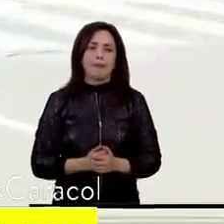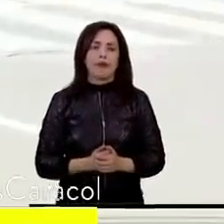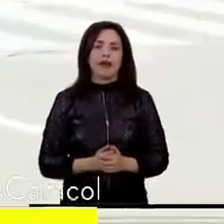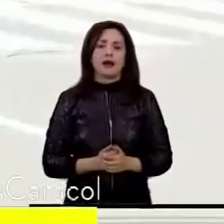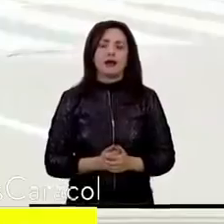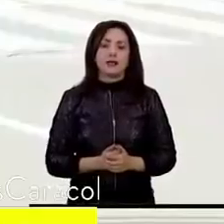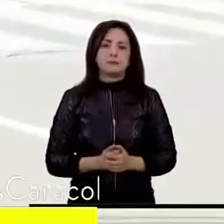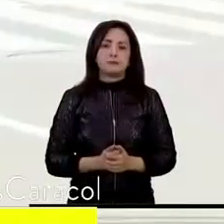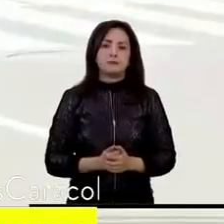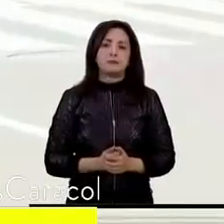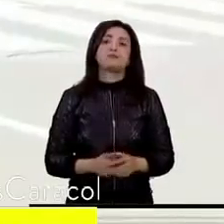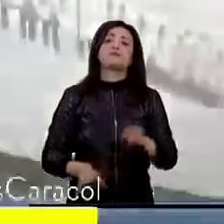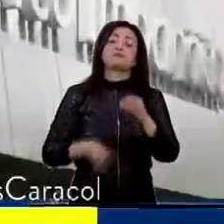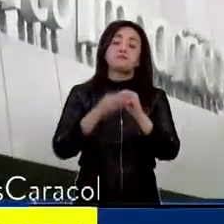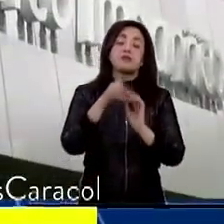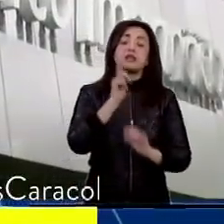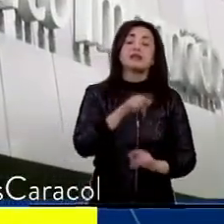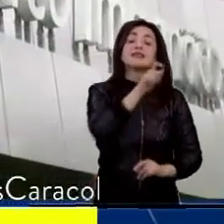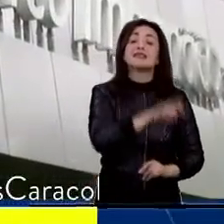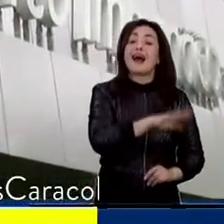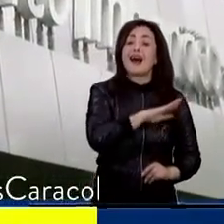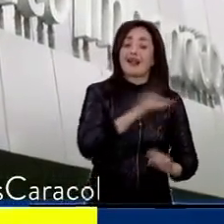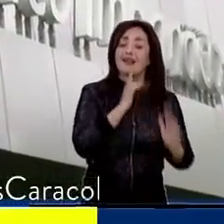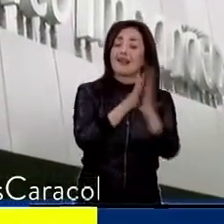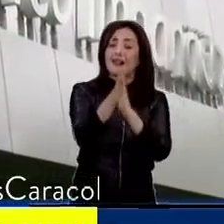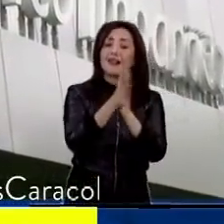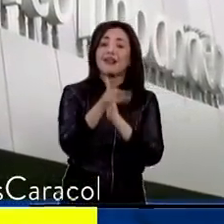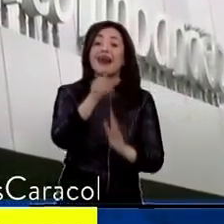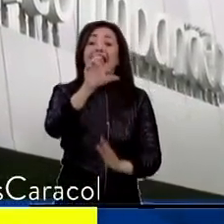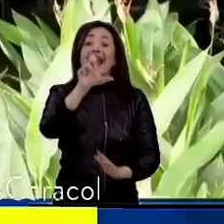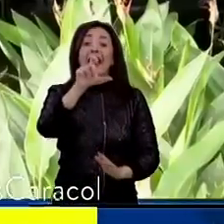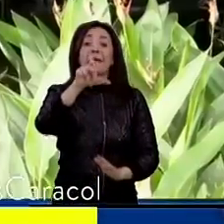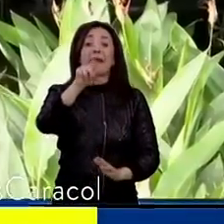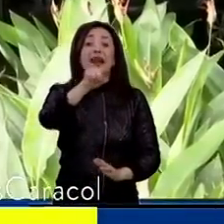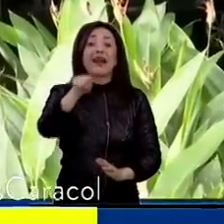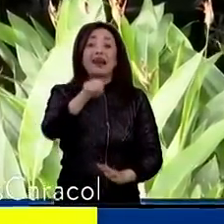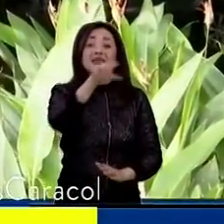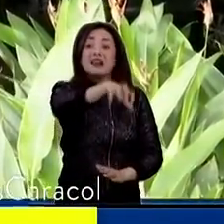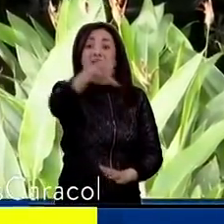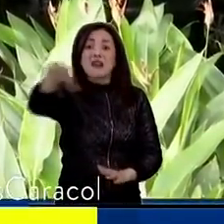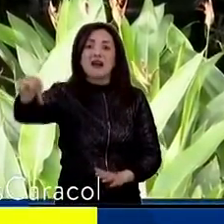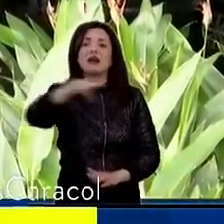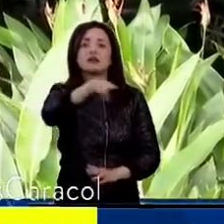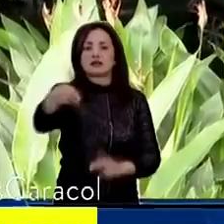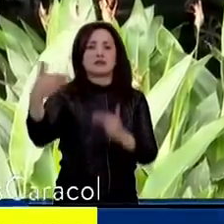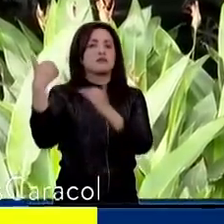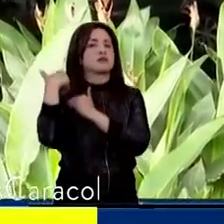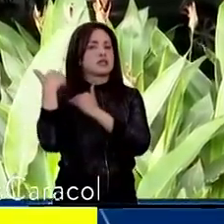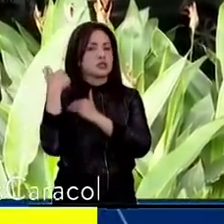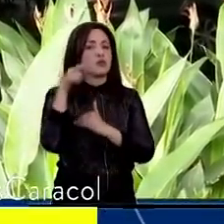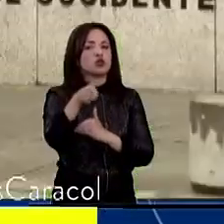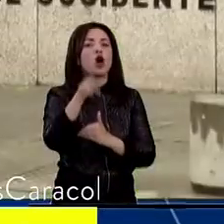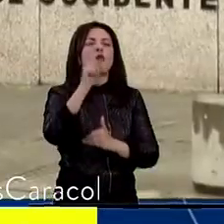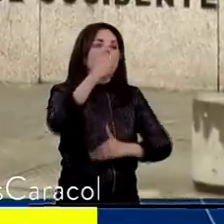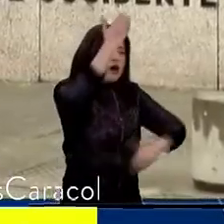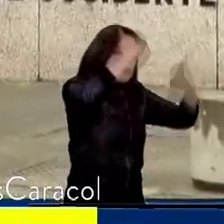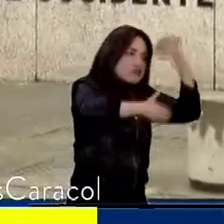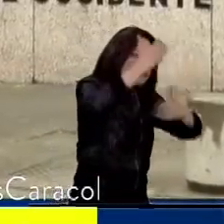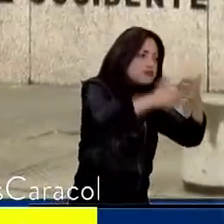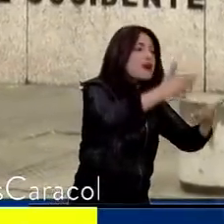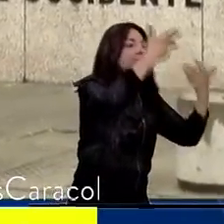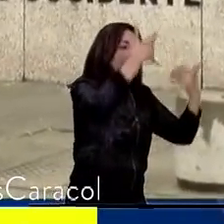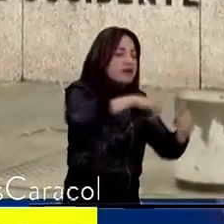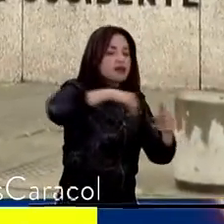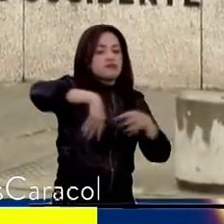Mire, aseguró también que las EPS son las directas responsables si por las demoras en la toma y entrega de resultados,